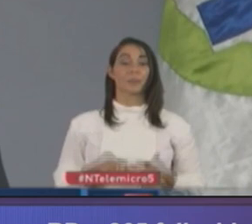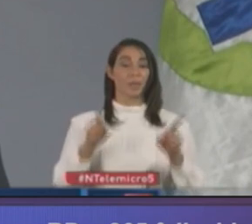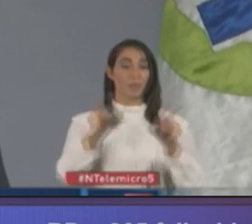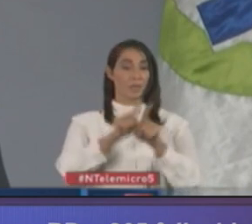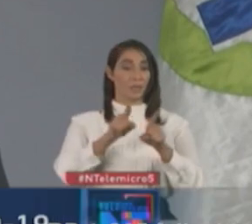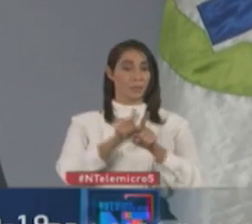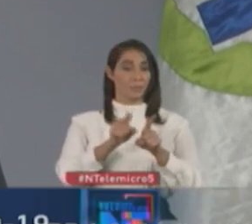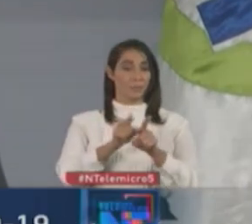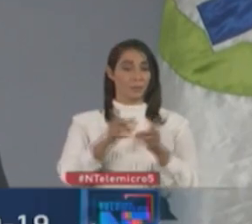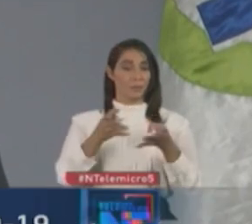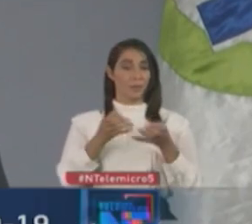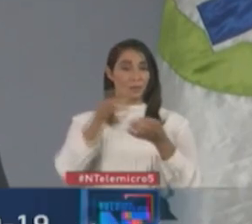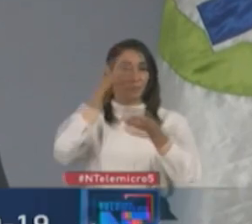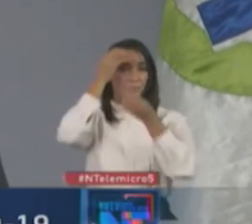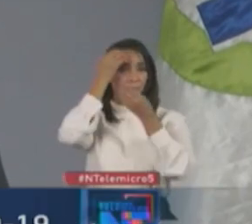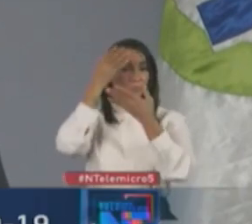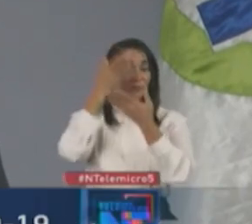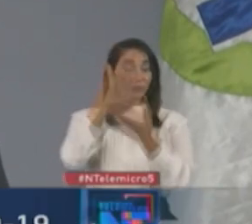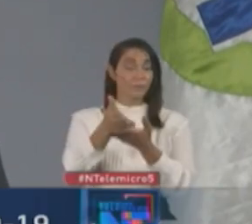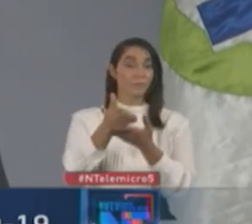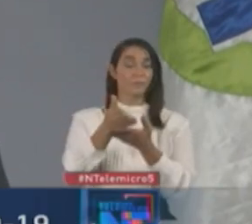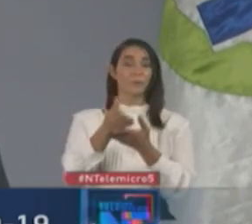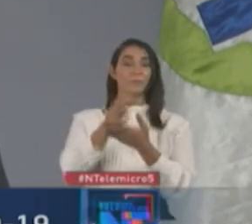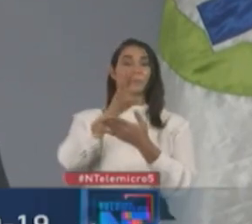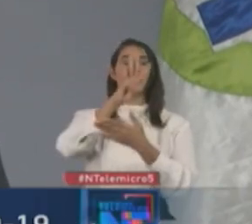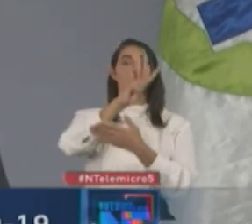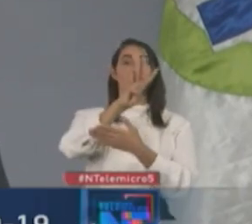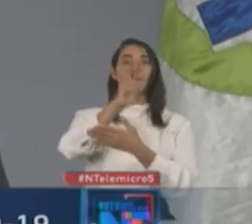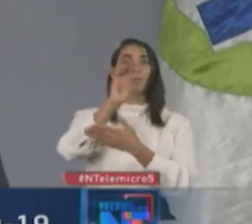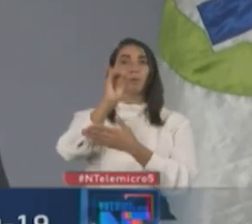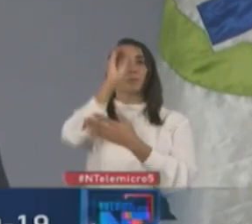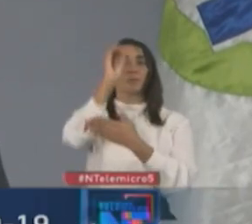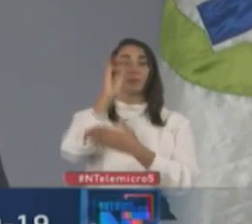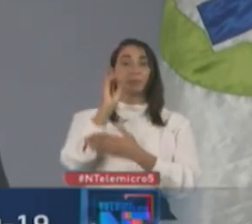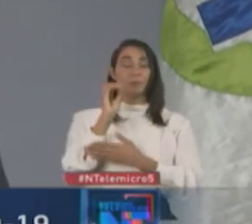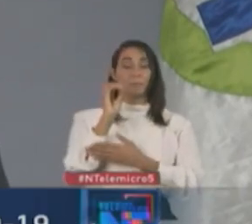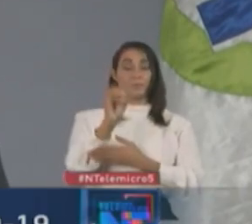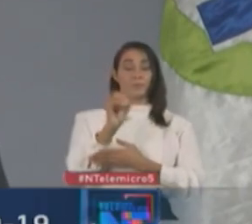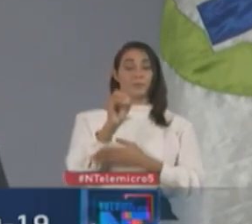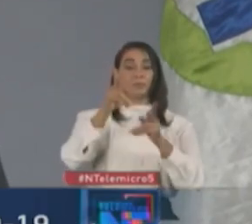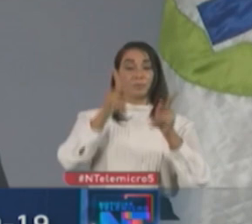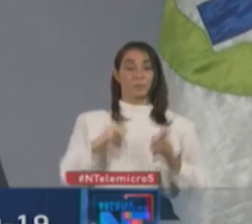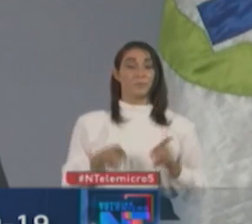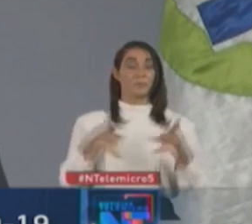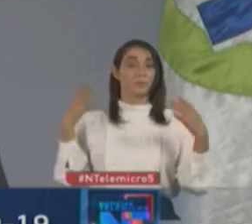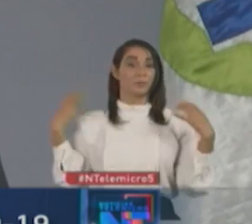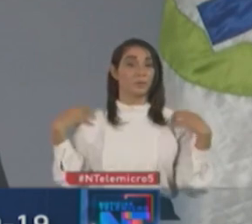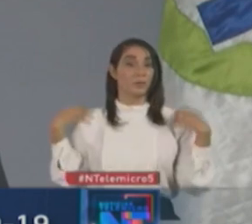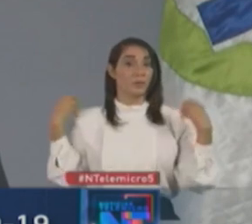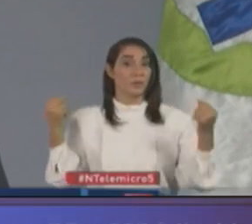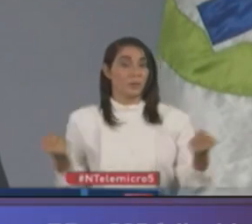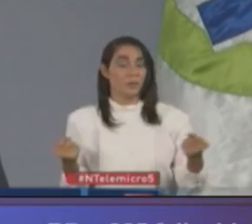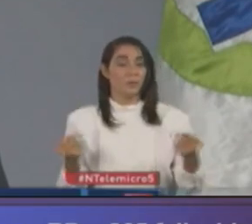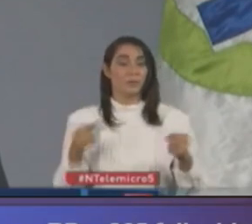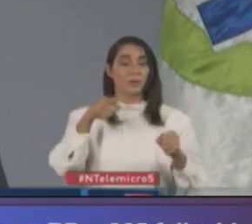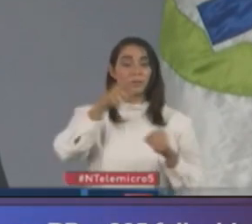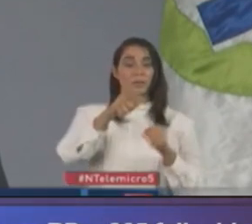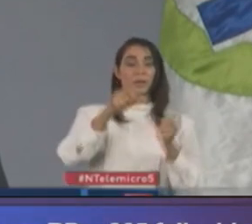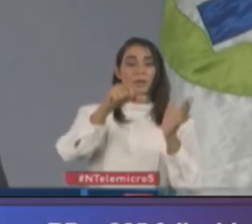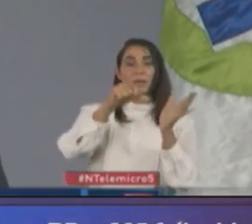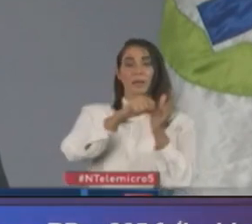Salud Pública informó que los casos de coronavirus aumentaron a 5.543 para un registro